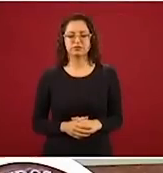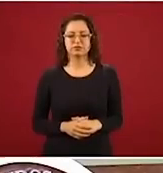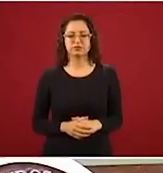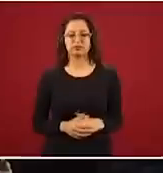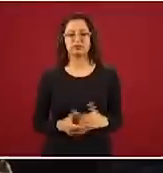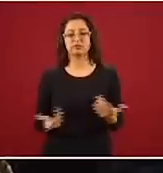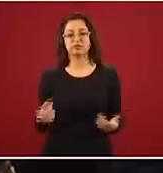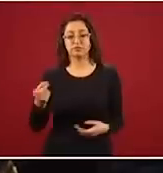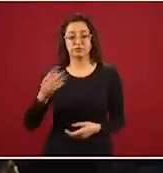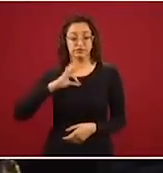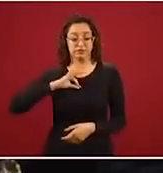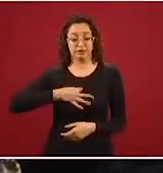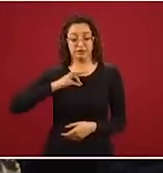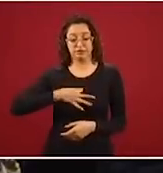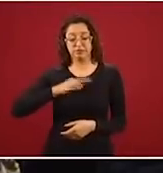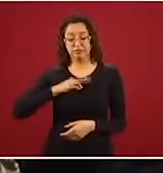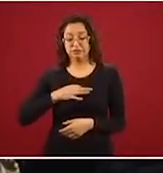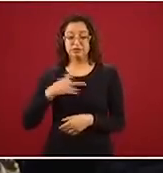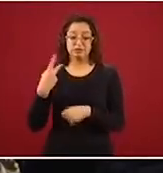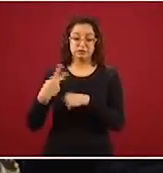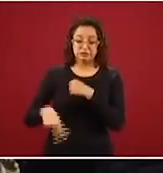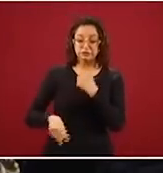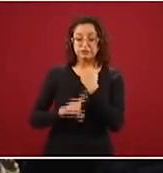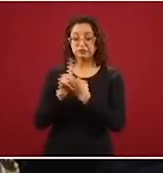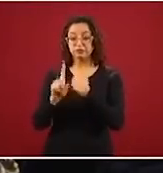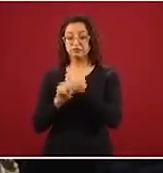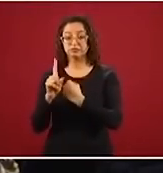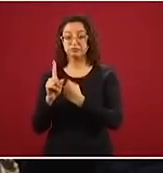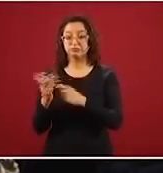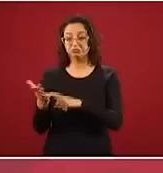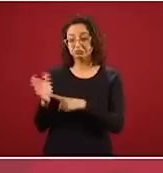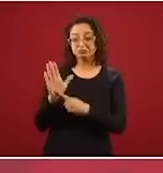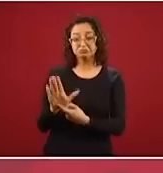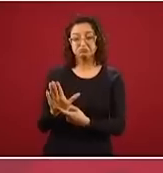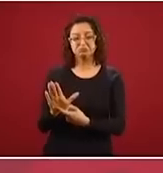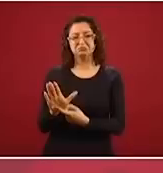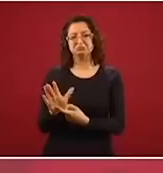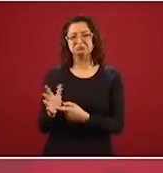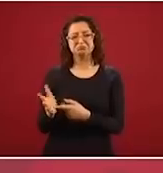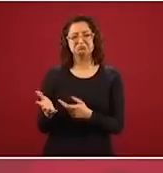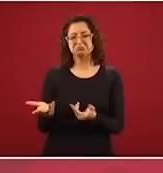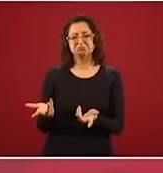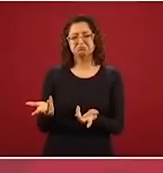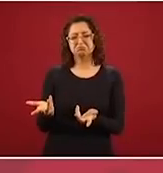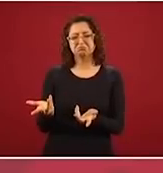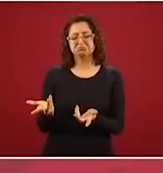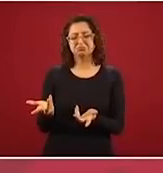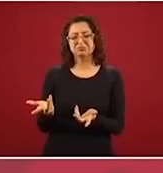lo peligroso que es, está demostrado que no